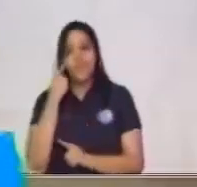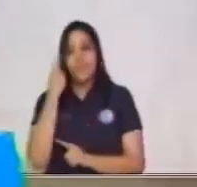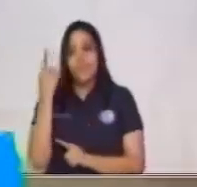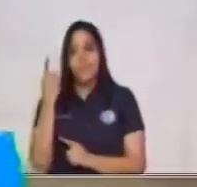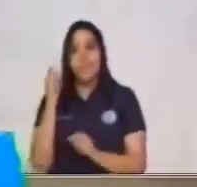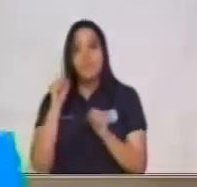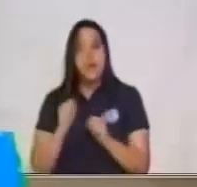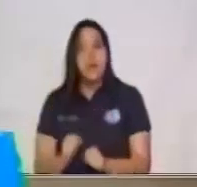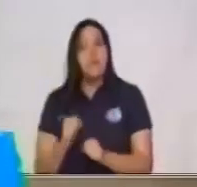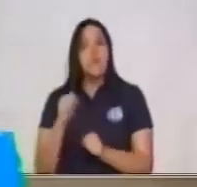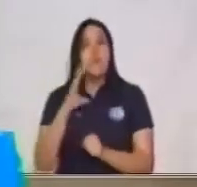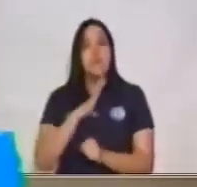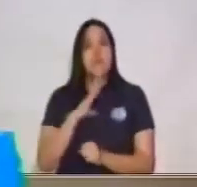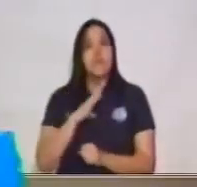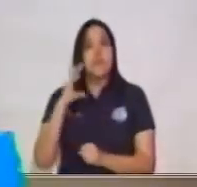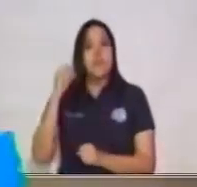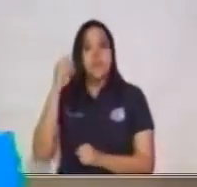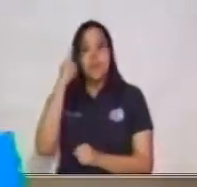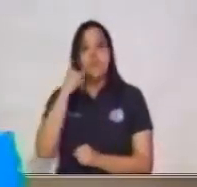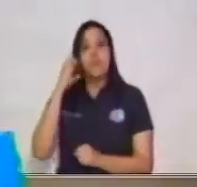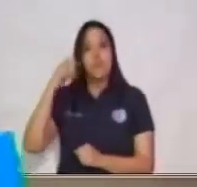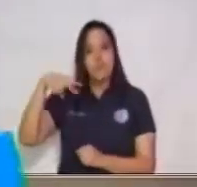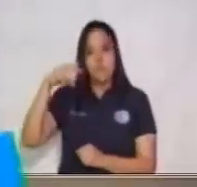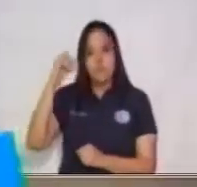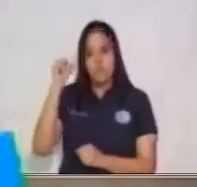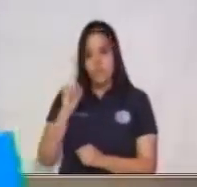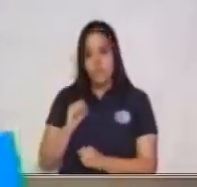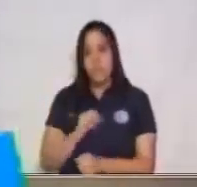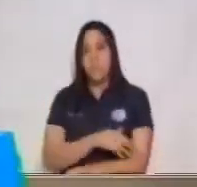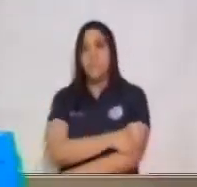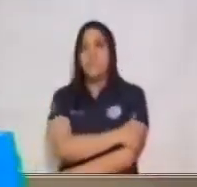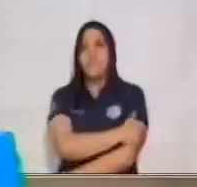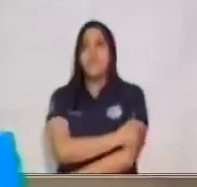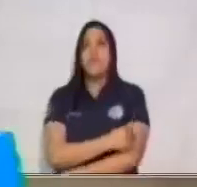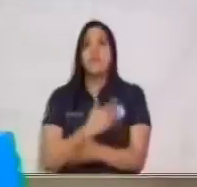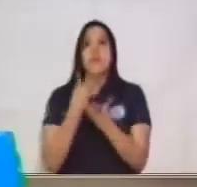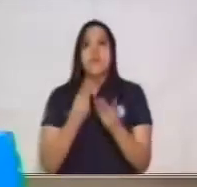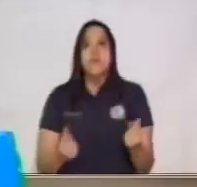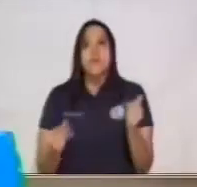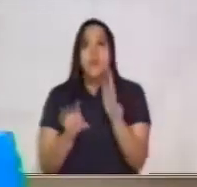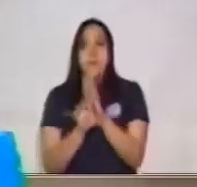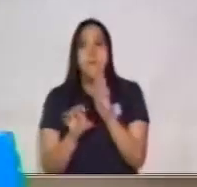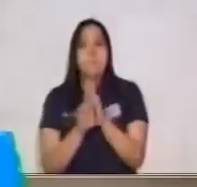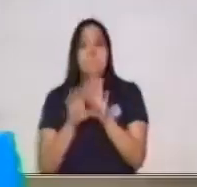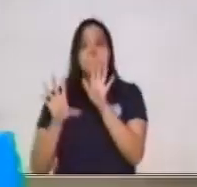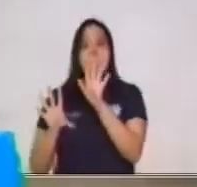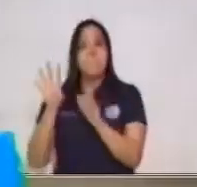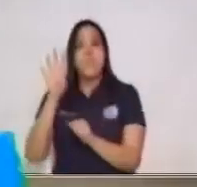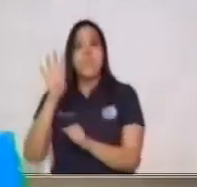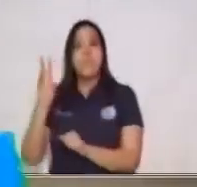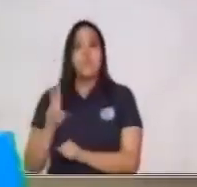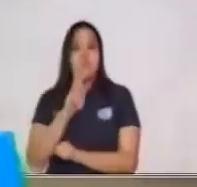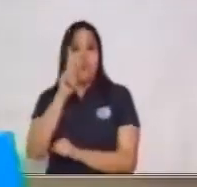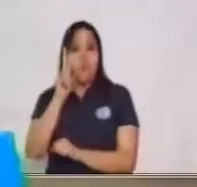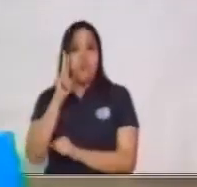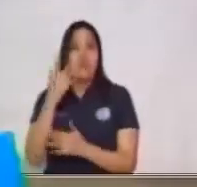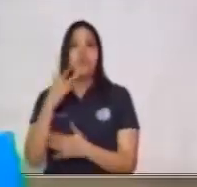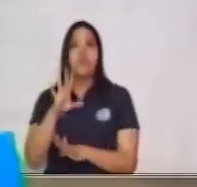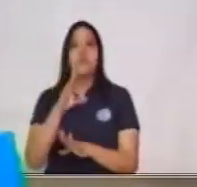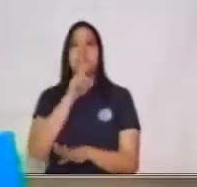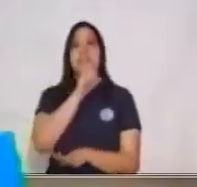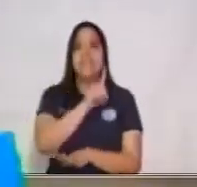para obtener este resultado. Vamos a ir resolviendo entonces. Tenemos 14 al cuadrado es